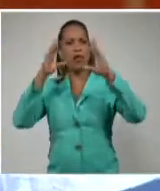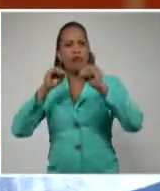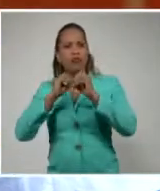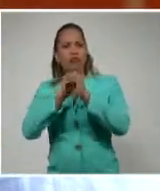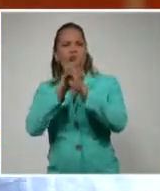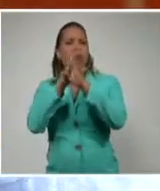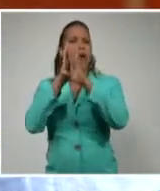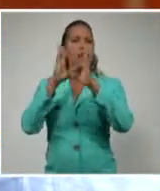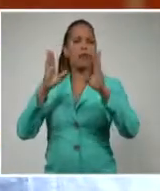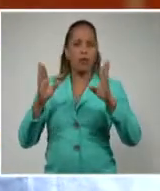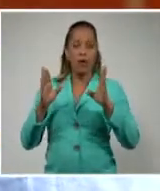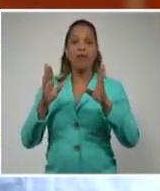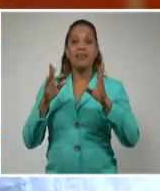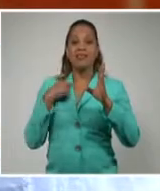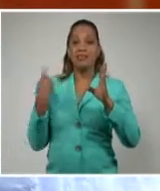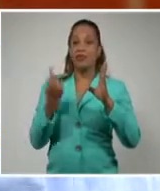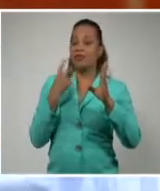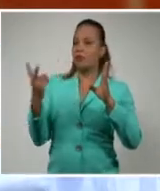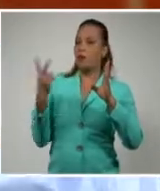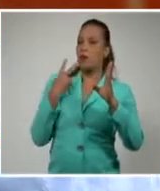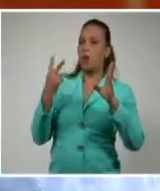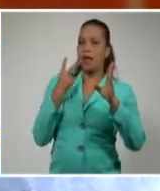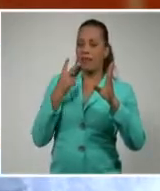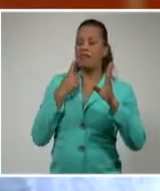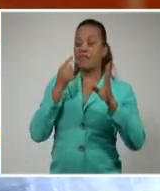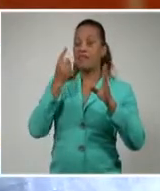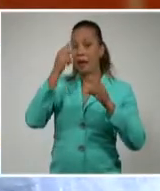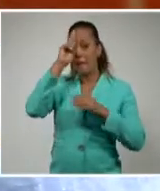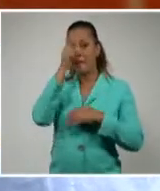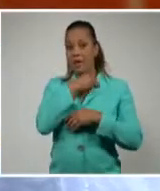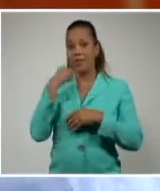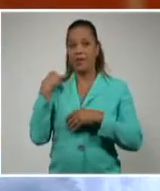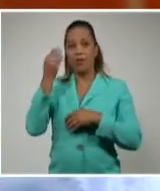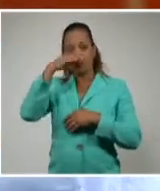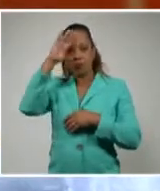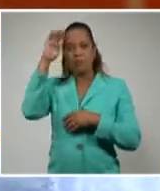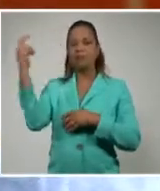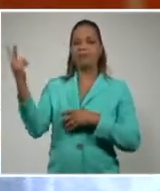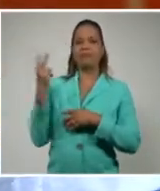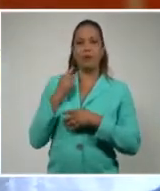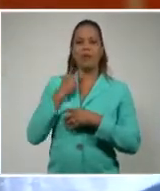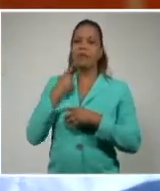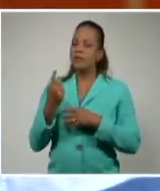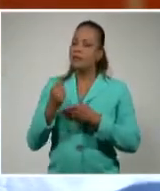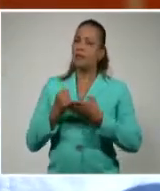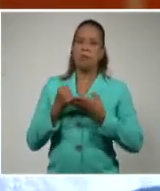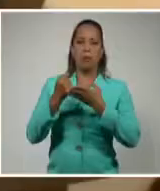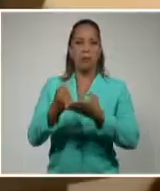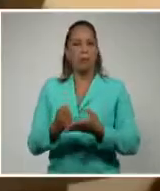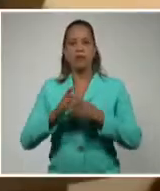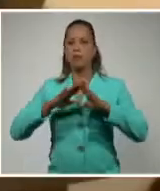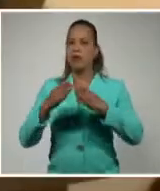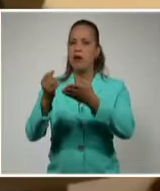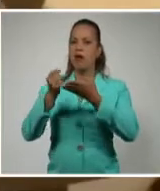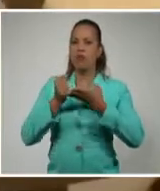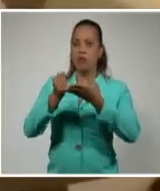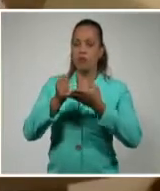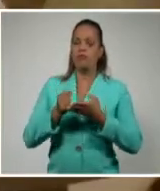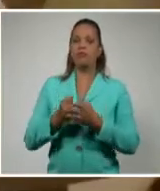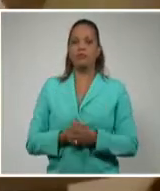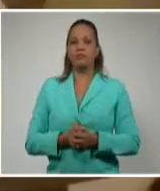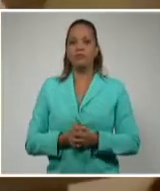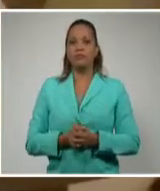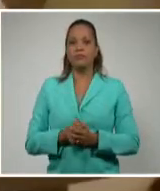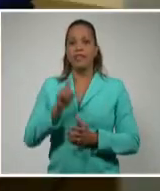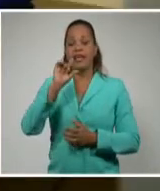madrugada, nosotros tenemos la atención del médico cubano. Siempre está dispuesto a ayudar al pueblo venezolano. El CDI